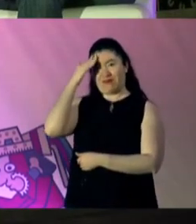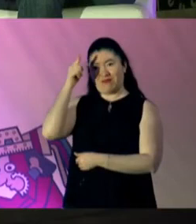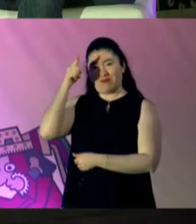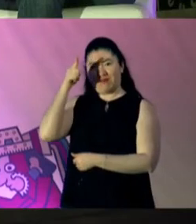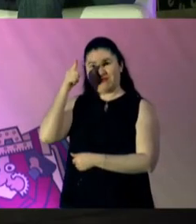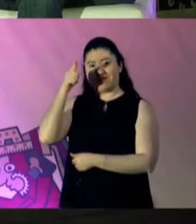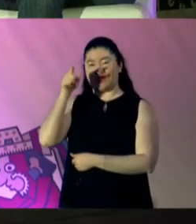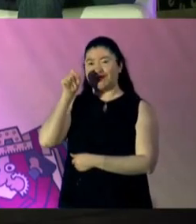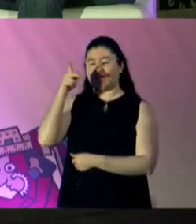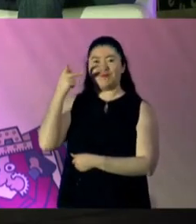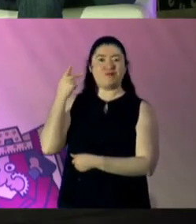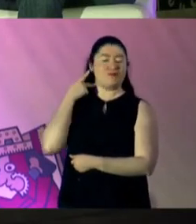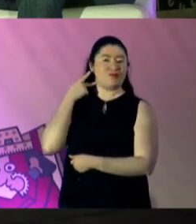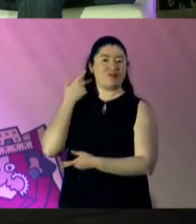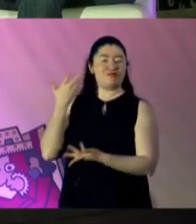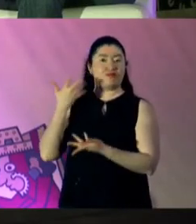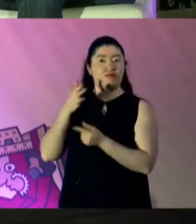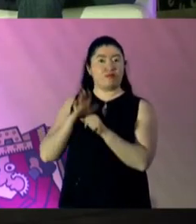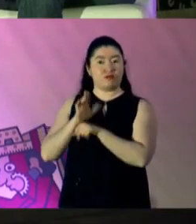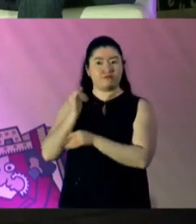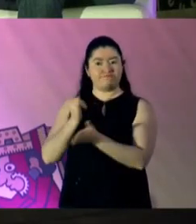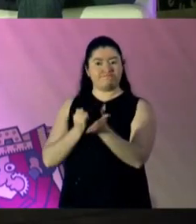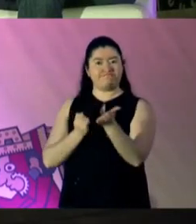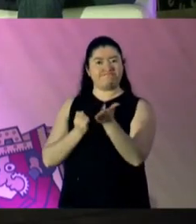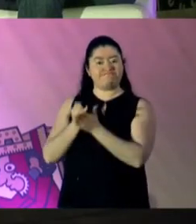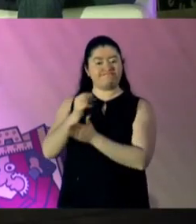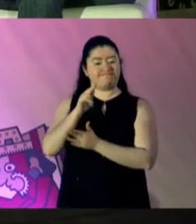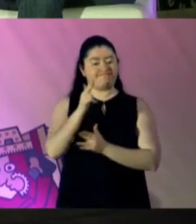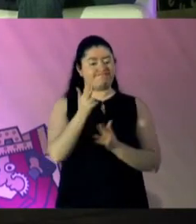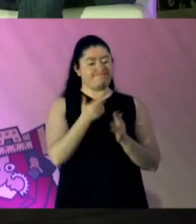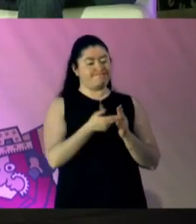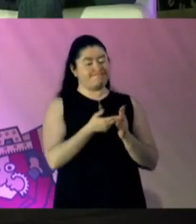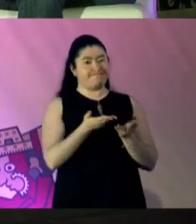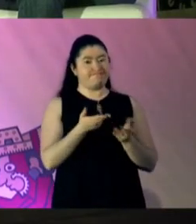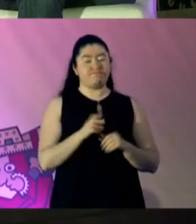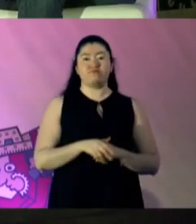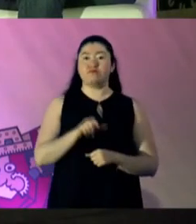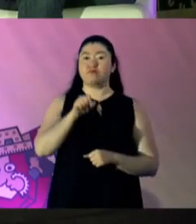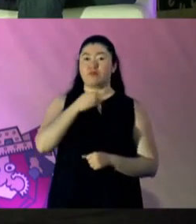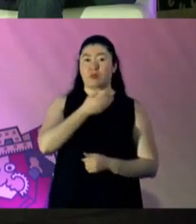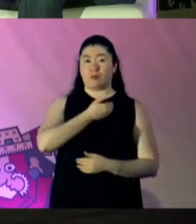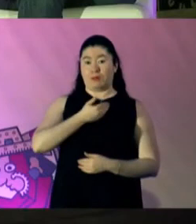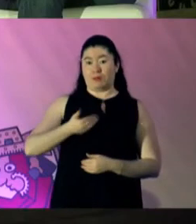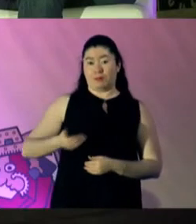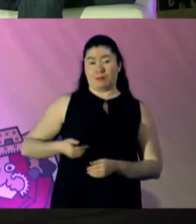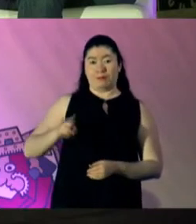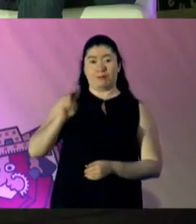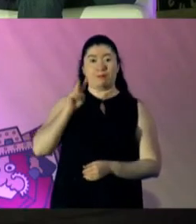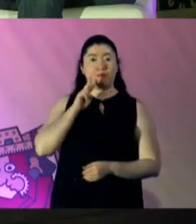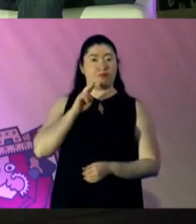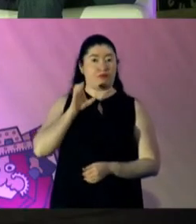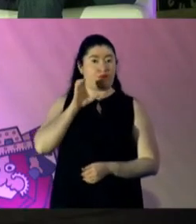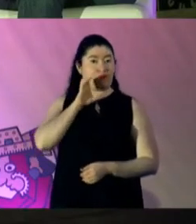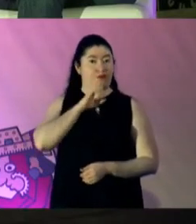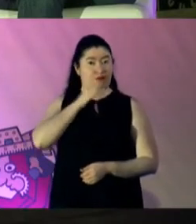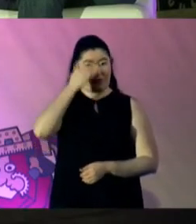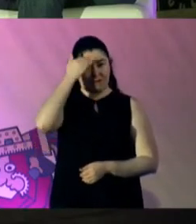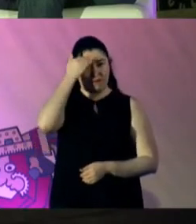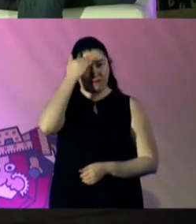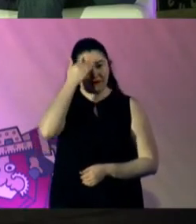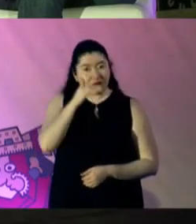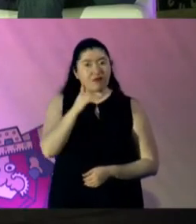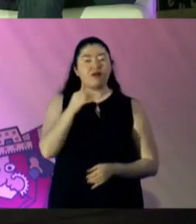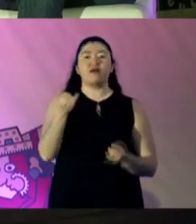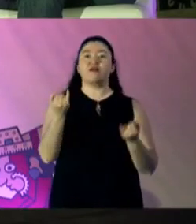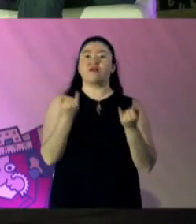mexicano una decisión en la que estuvo al tanto el presidente venustiano carranza pero